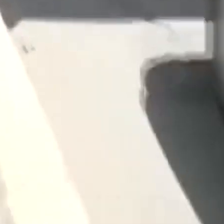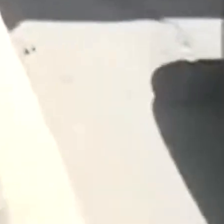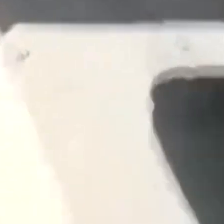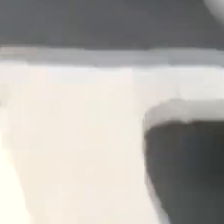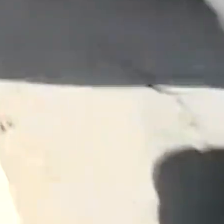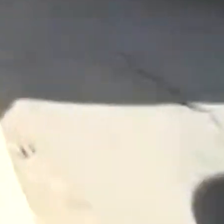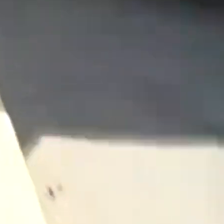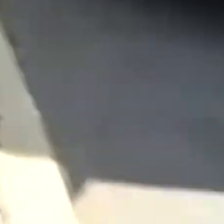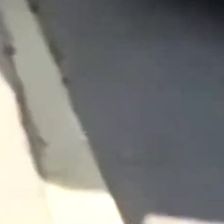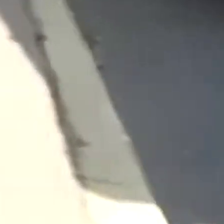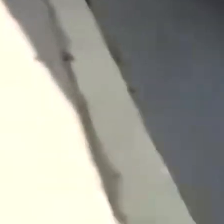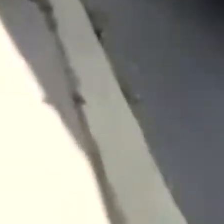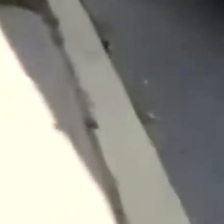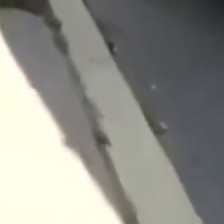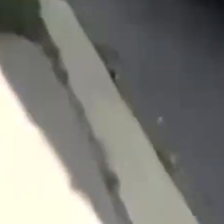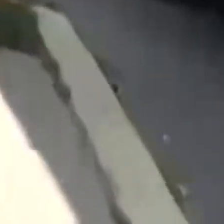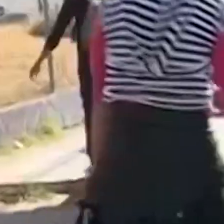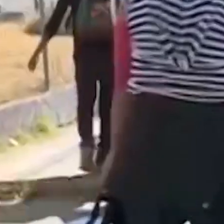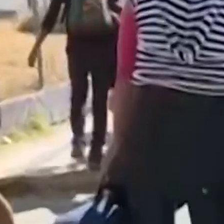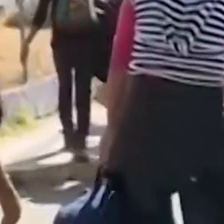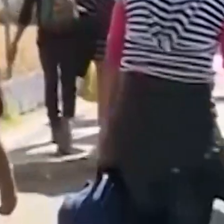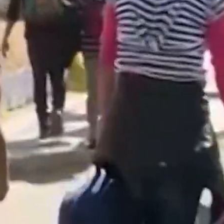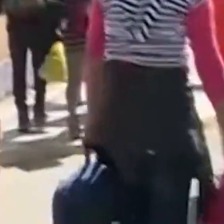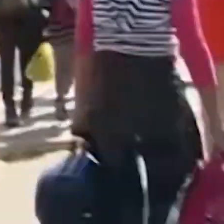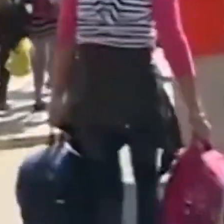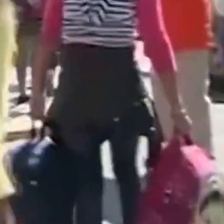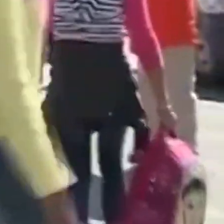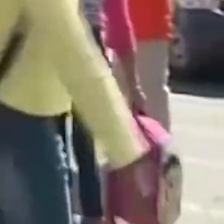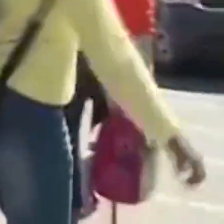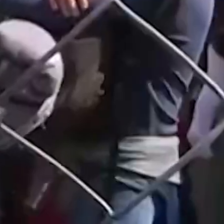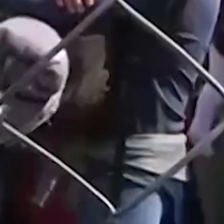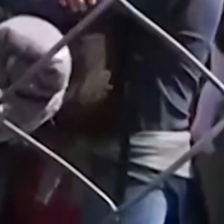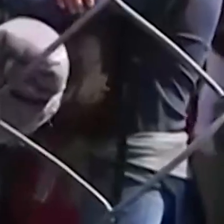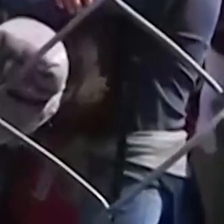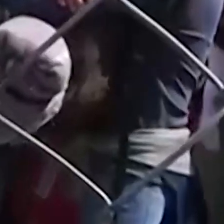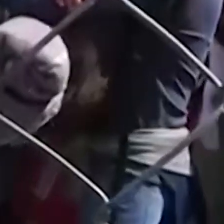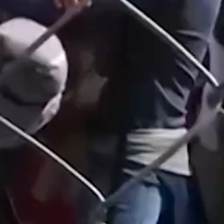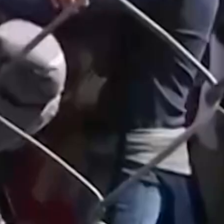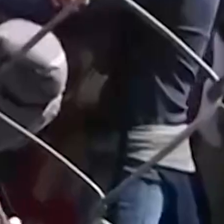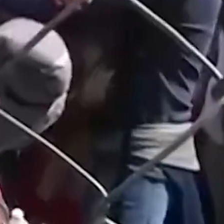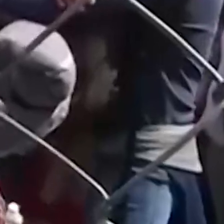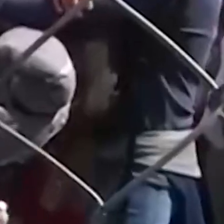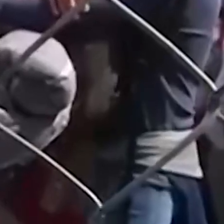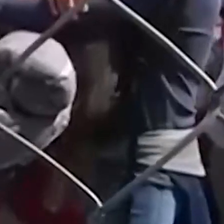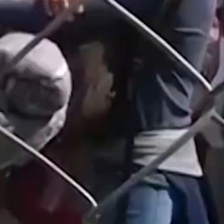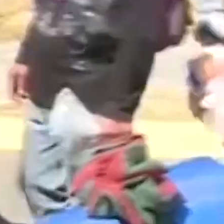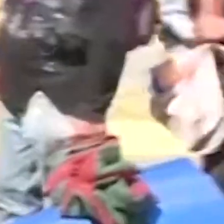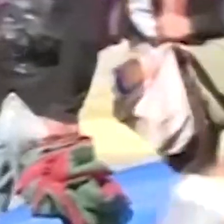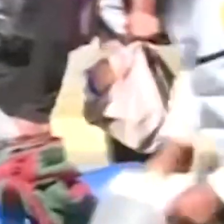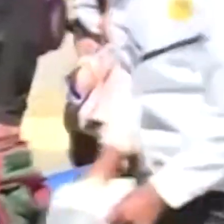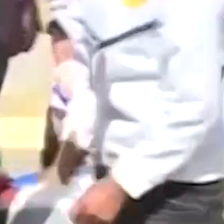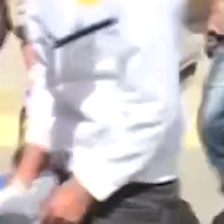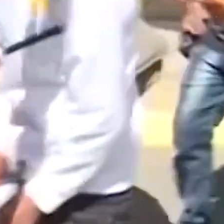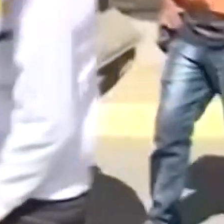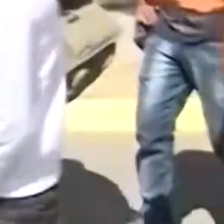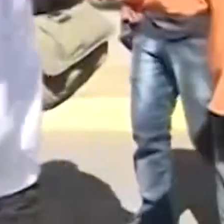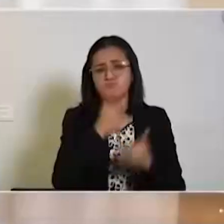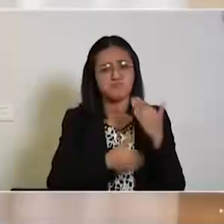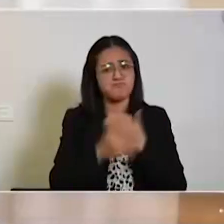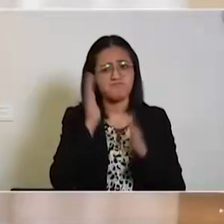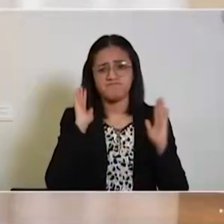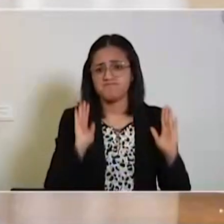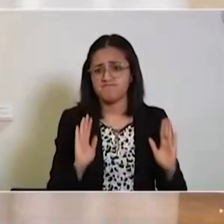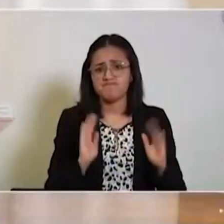En otros temas, dijo que a su paso por Puebla, las y los migrantes tienen garantizado el respeto absoluto a sus derechos humanos.